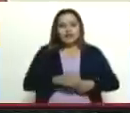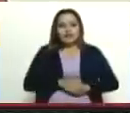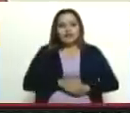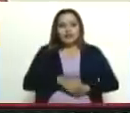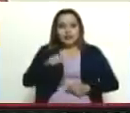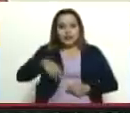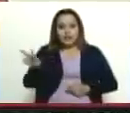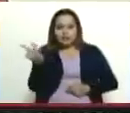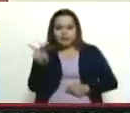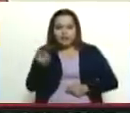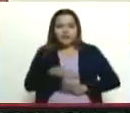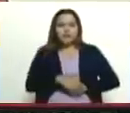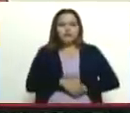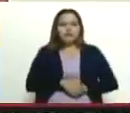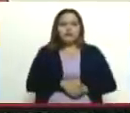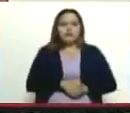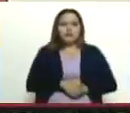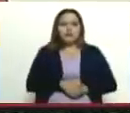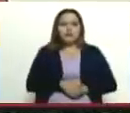Ocurrió